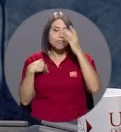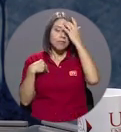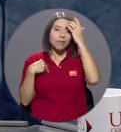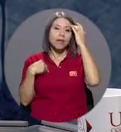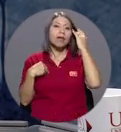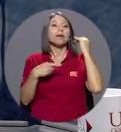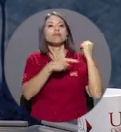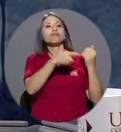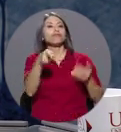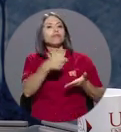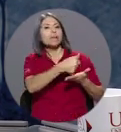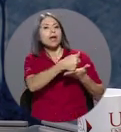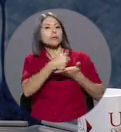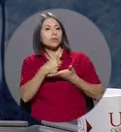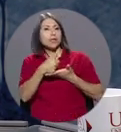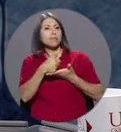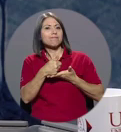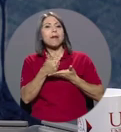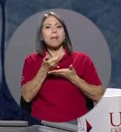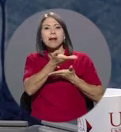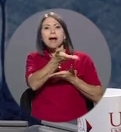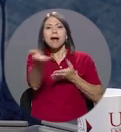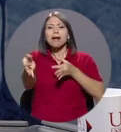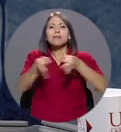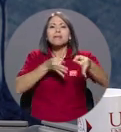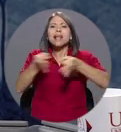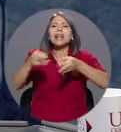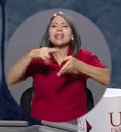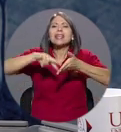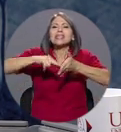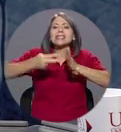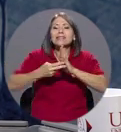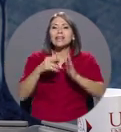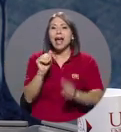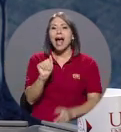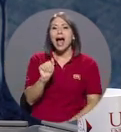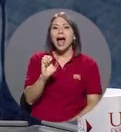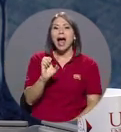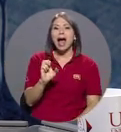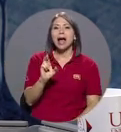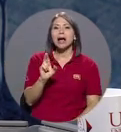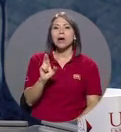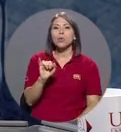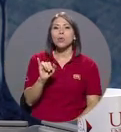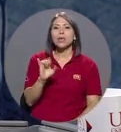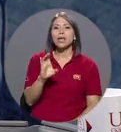gustaría que me ayuden a explicarle a la gente qué entendemos por acuicultura.